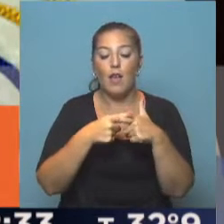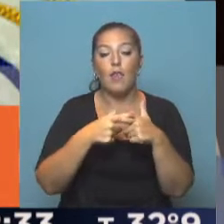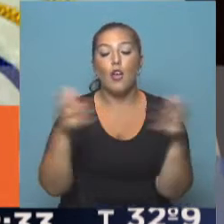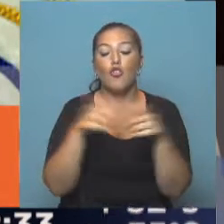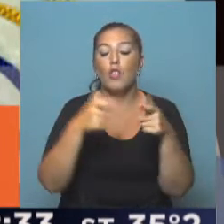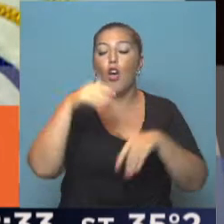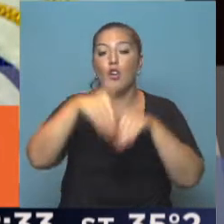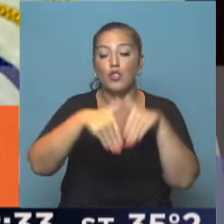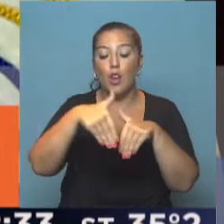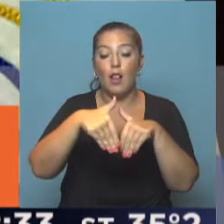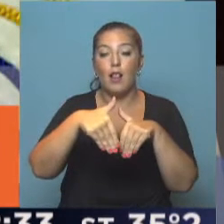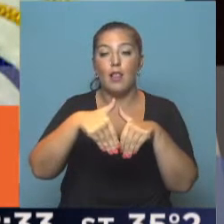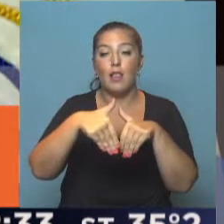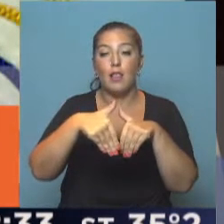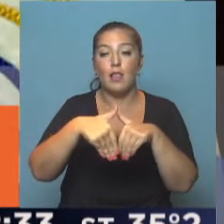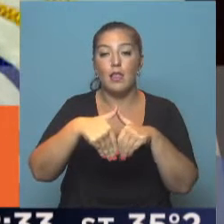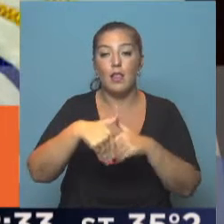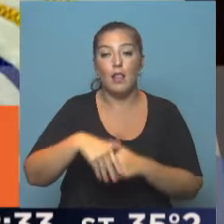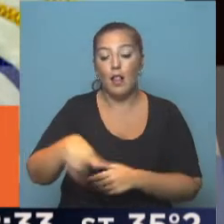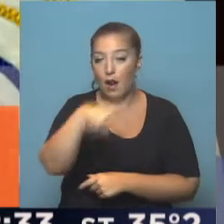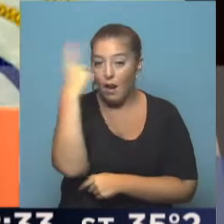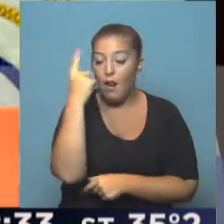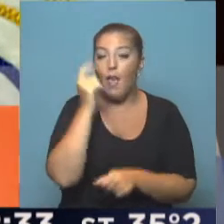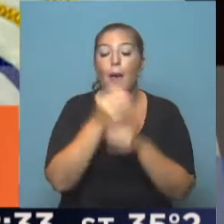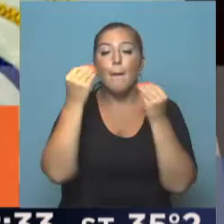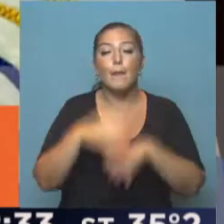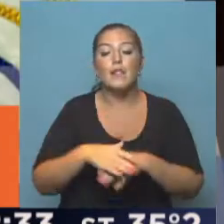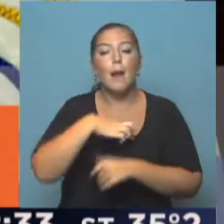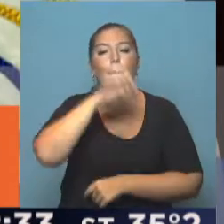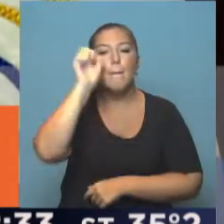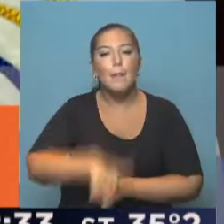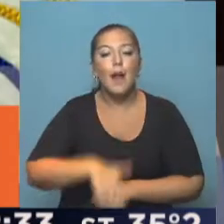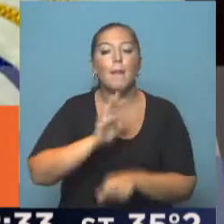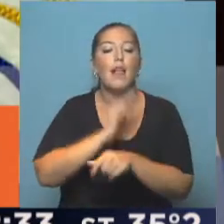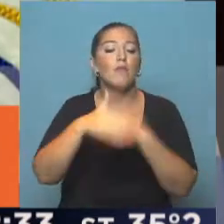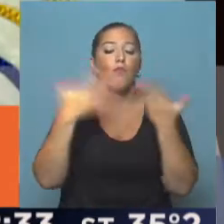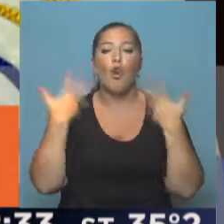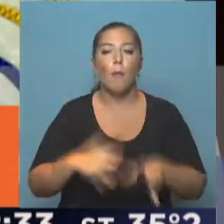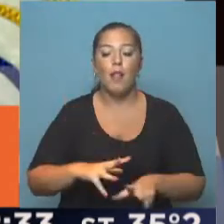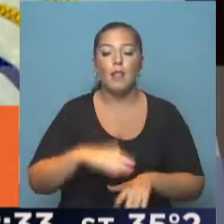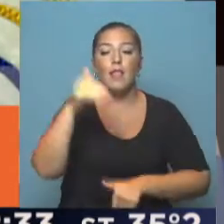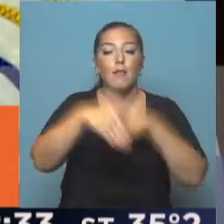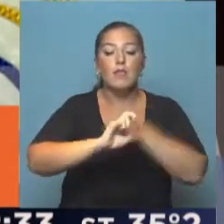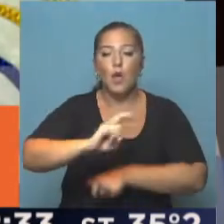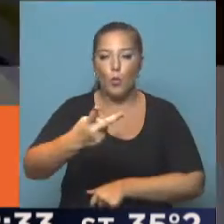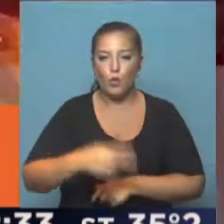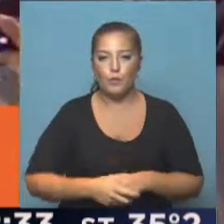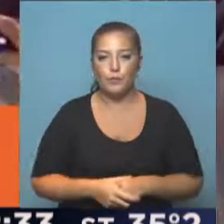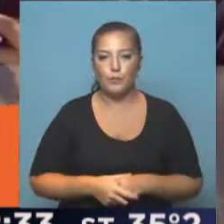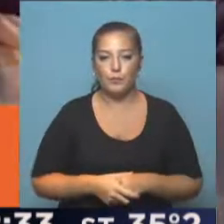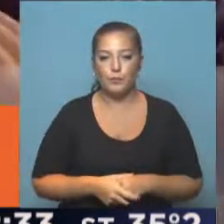Electoral inicien el desarrollo de la planificación operativa para el desarrollo normal de los comicios de la segunda